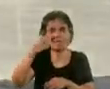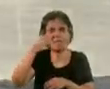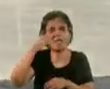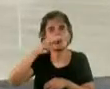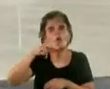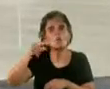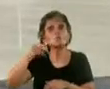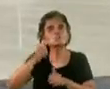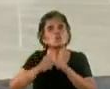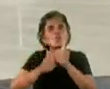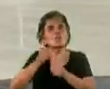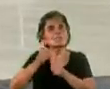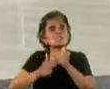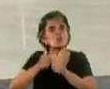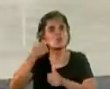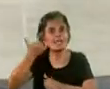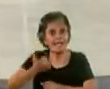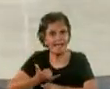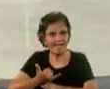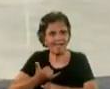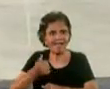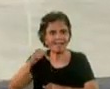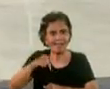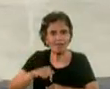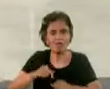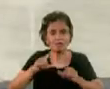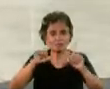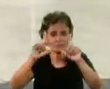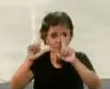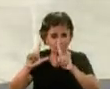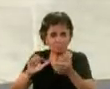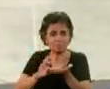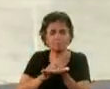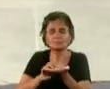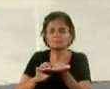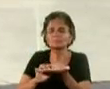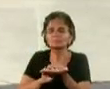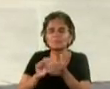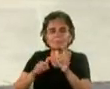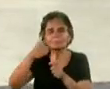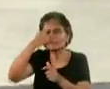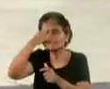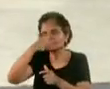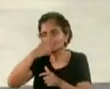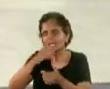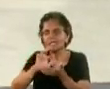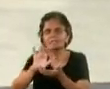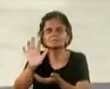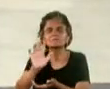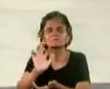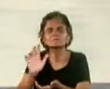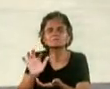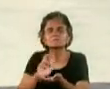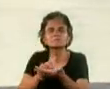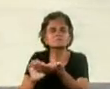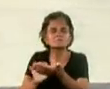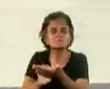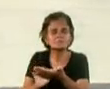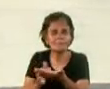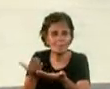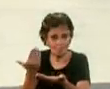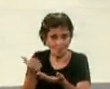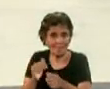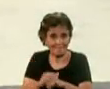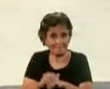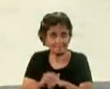con una cartelía en sistema braille para aquellos no videntes y hemos abierto la posibilidad a aquellas personas con